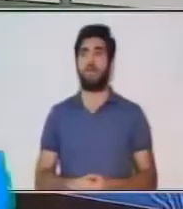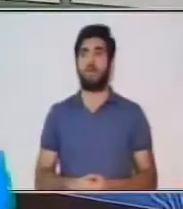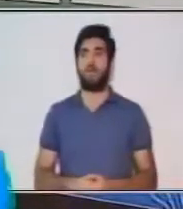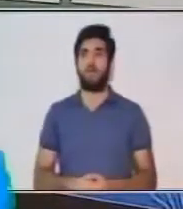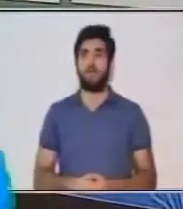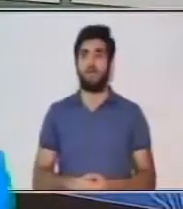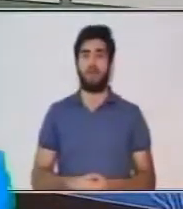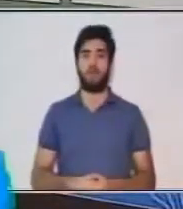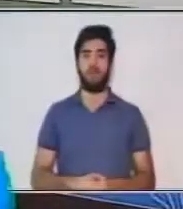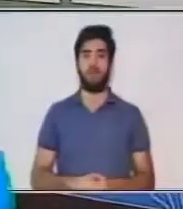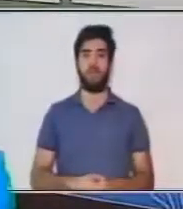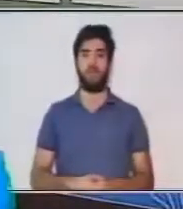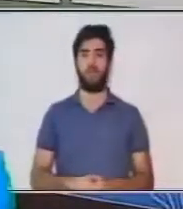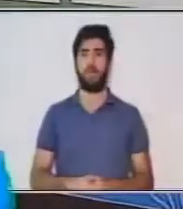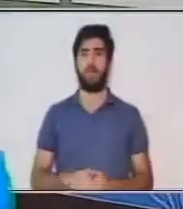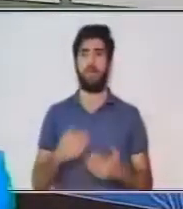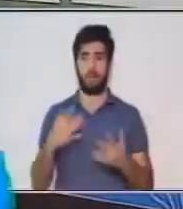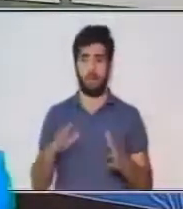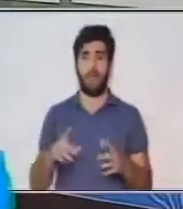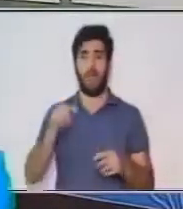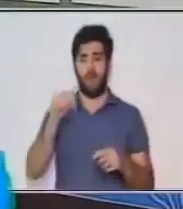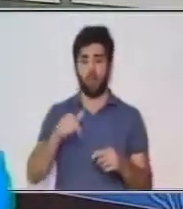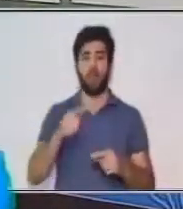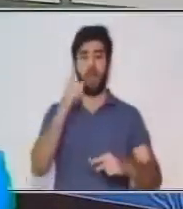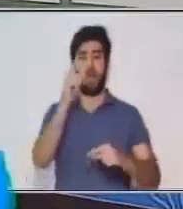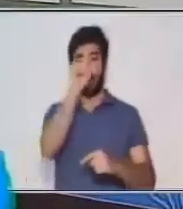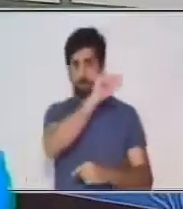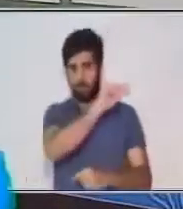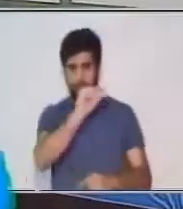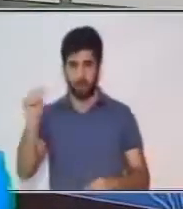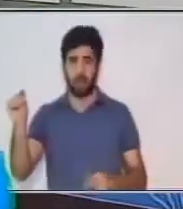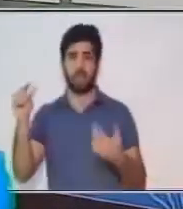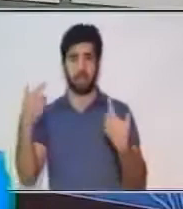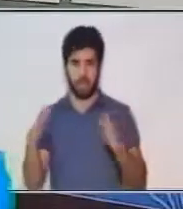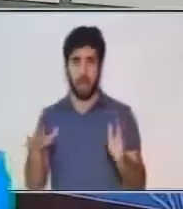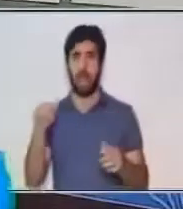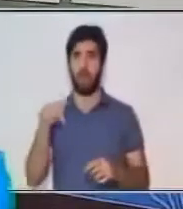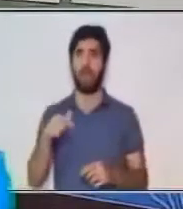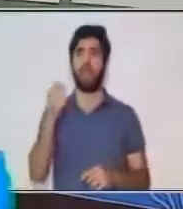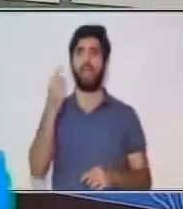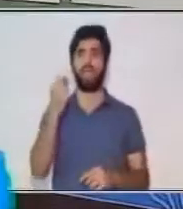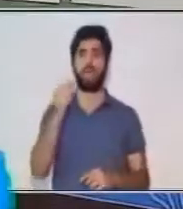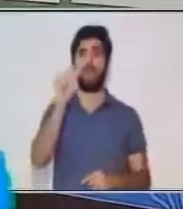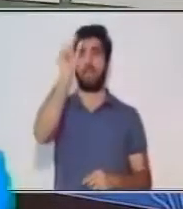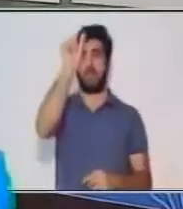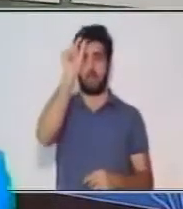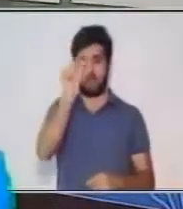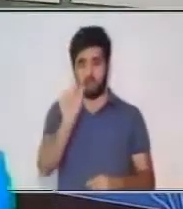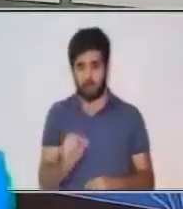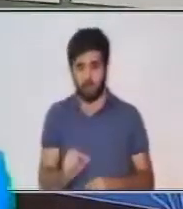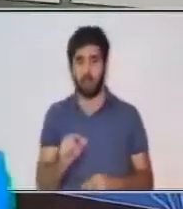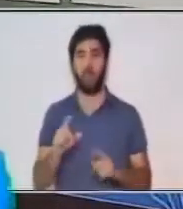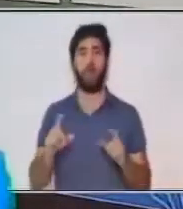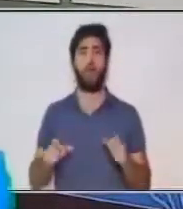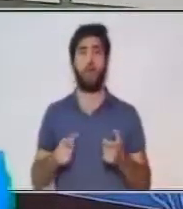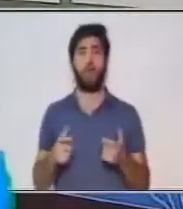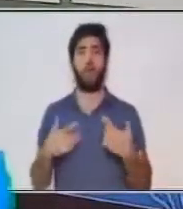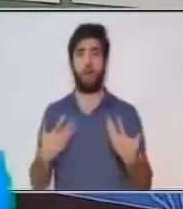asíntota horizontal. Y la vertical, ¿dónde encontramos la asíntota vertical? Muy